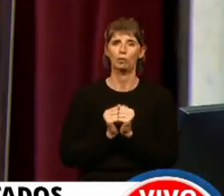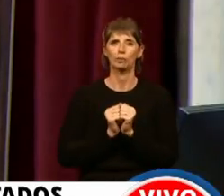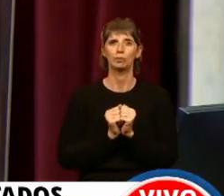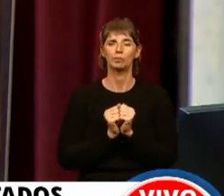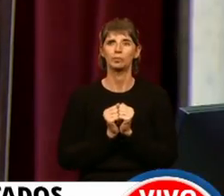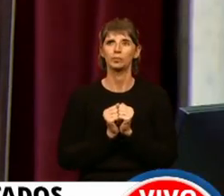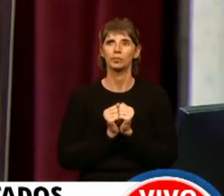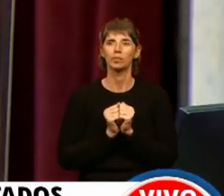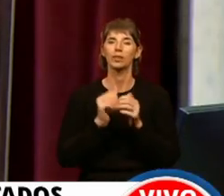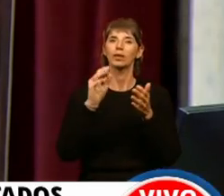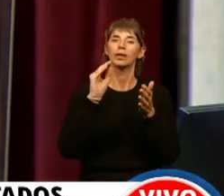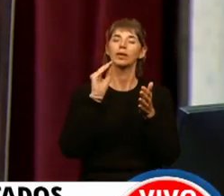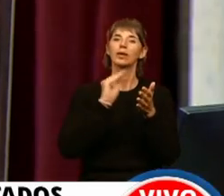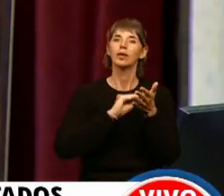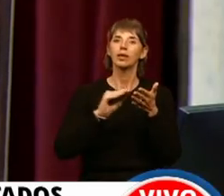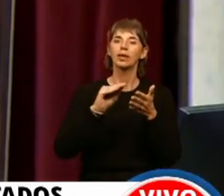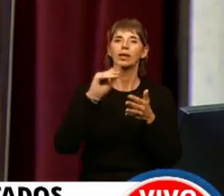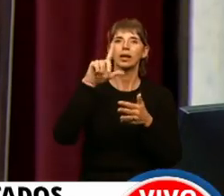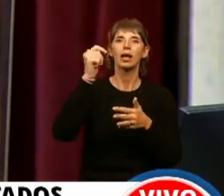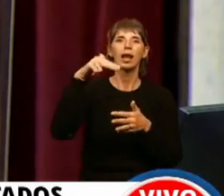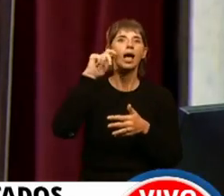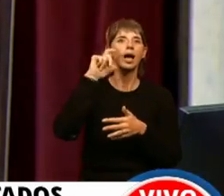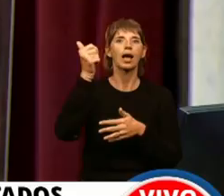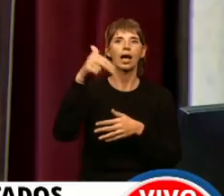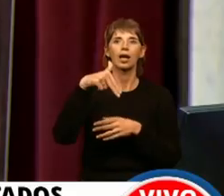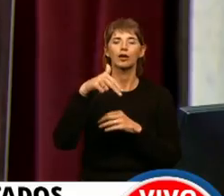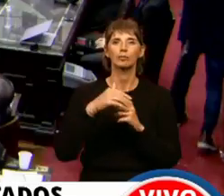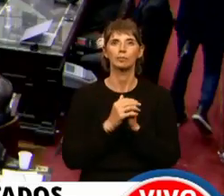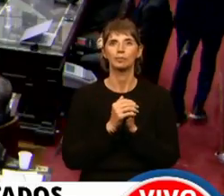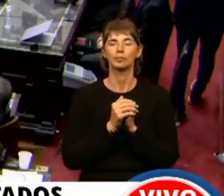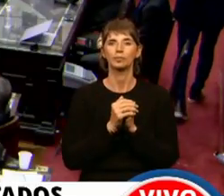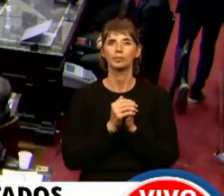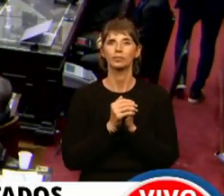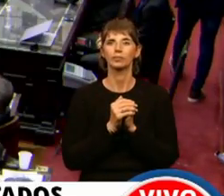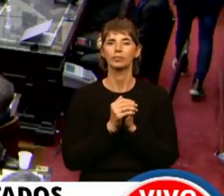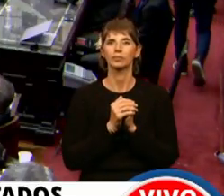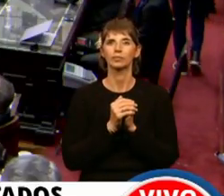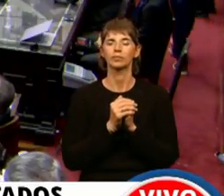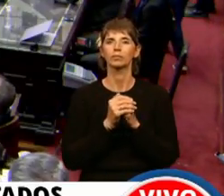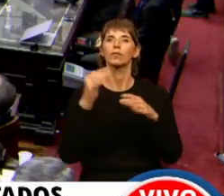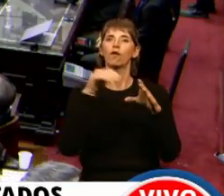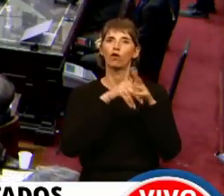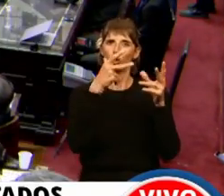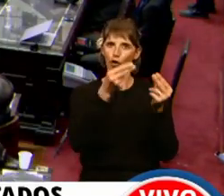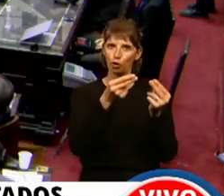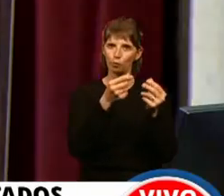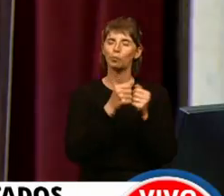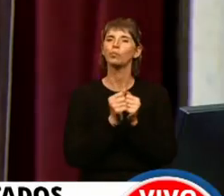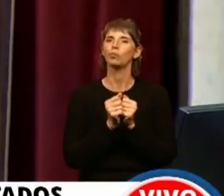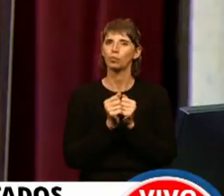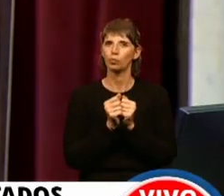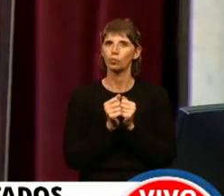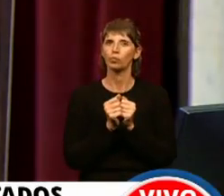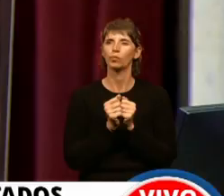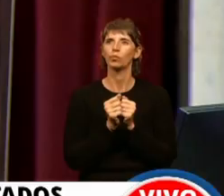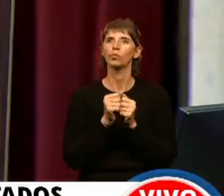diputado ezequiel fernández langan es como negativo preside negativo diputado fernández